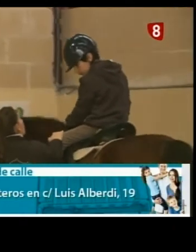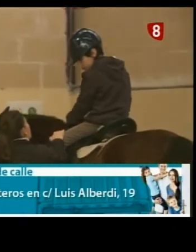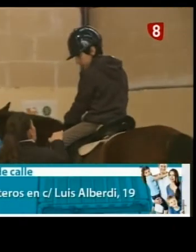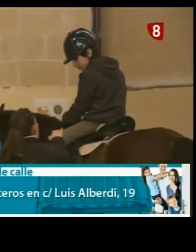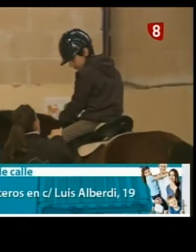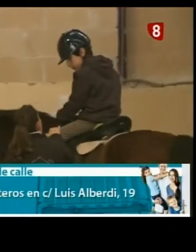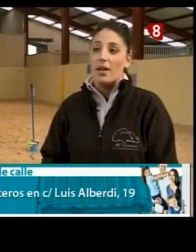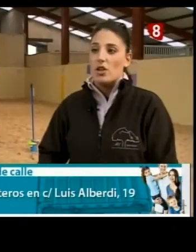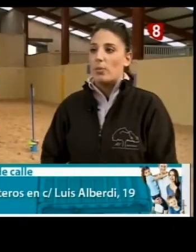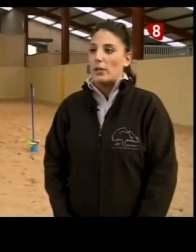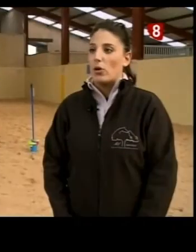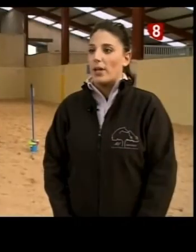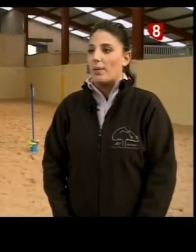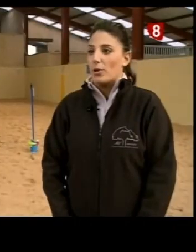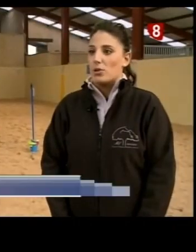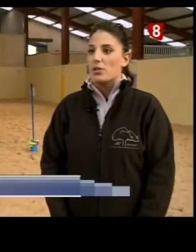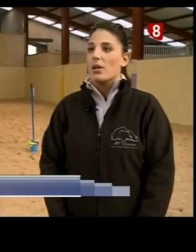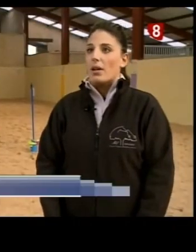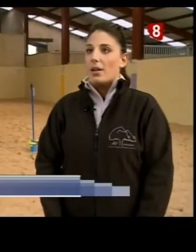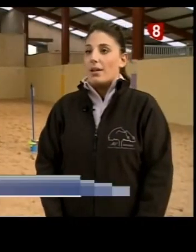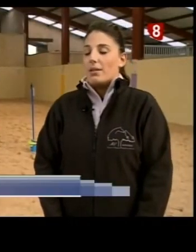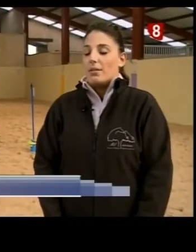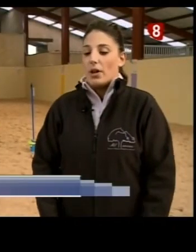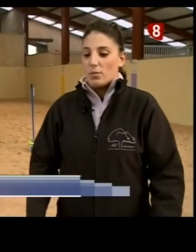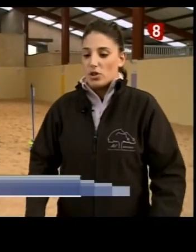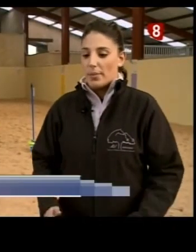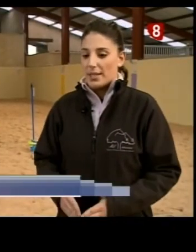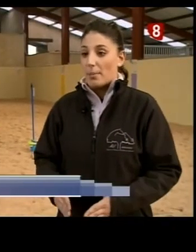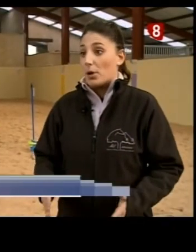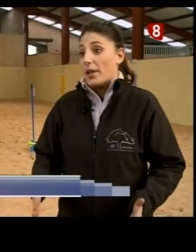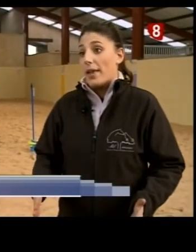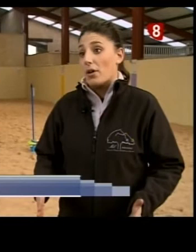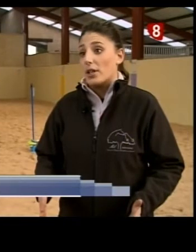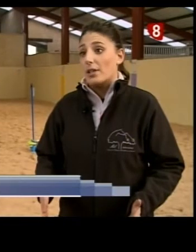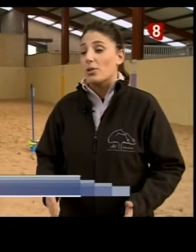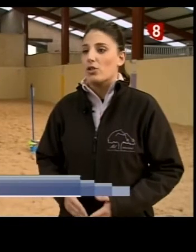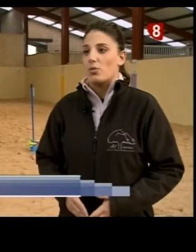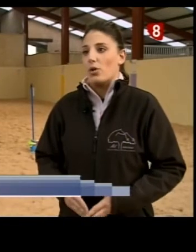Adrián son dos niños que su patología, bueno, pues lo que hacemos siempre es dar